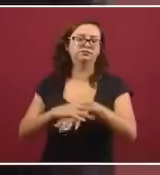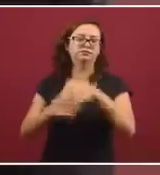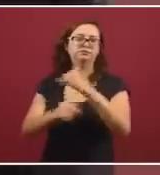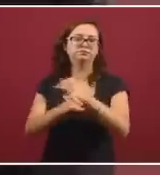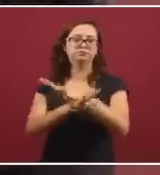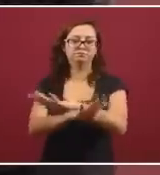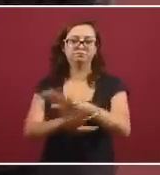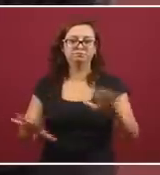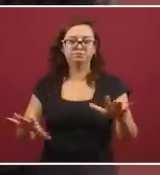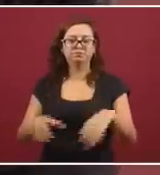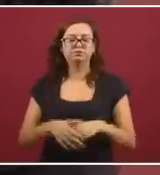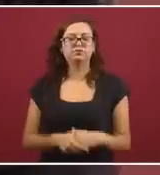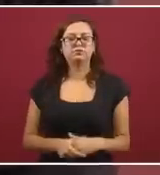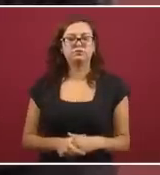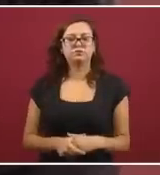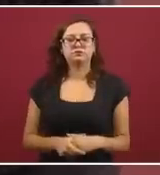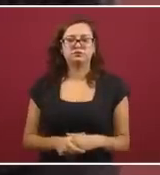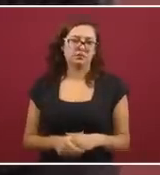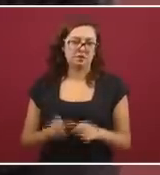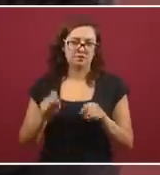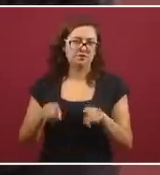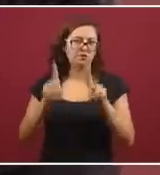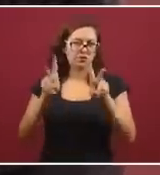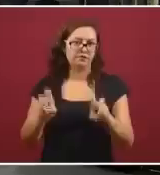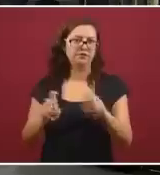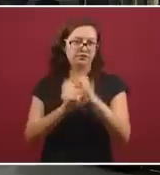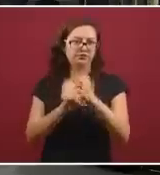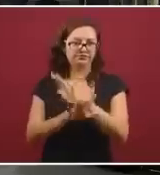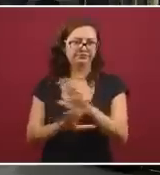un informe sobre esto